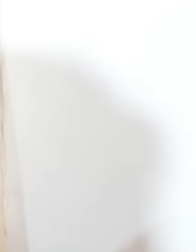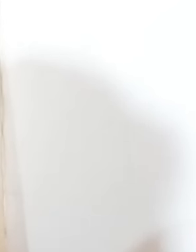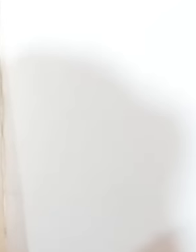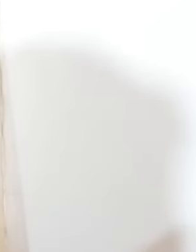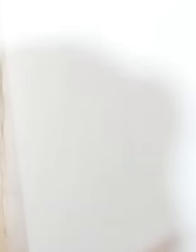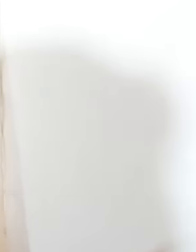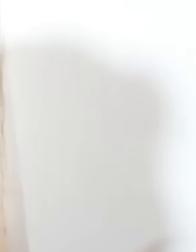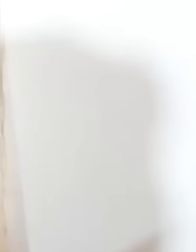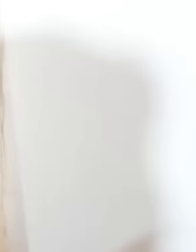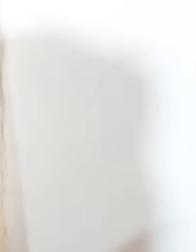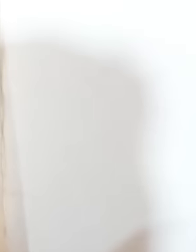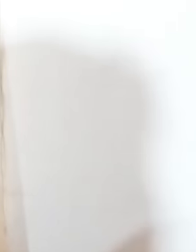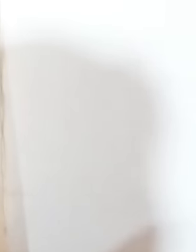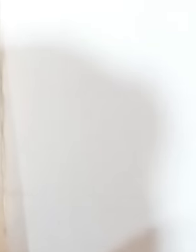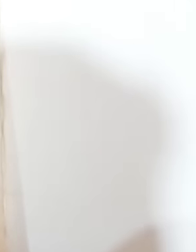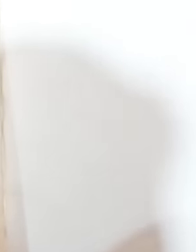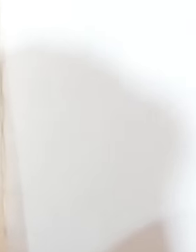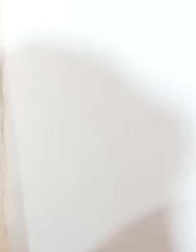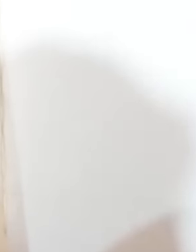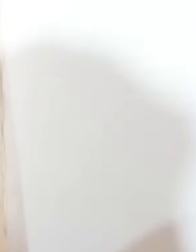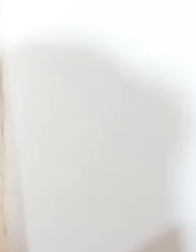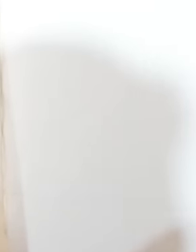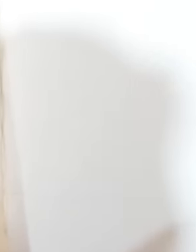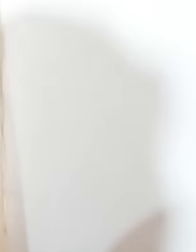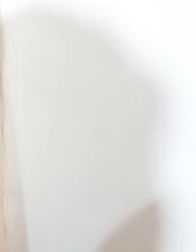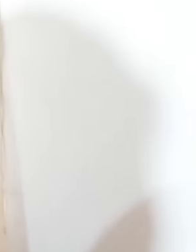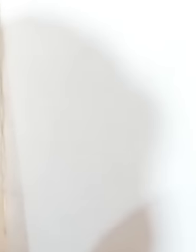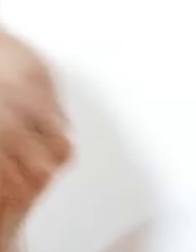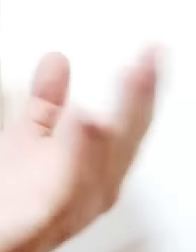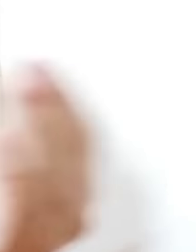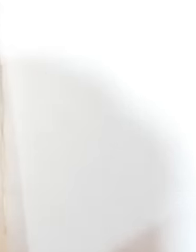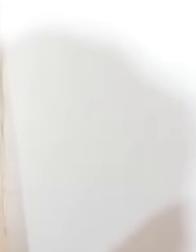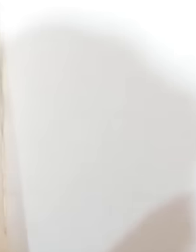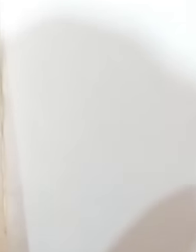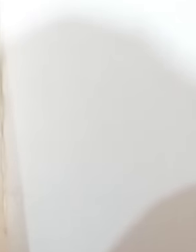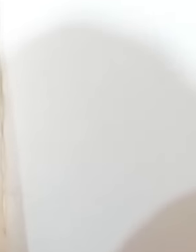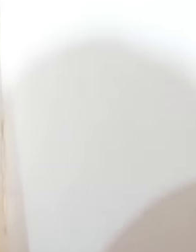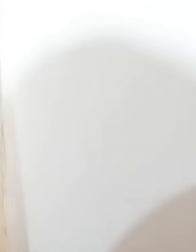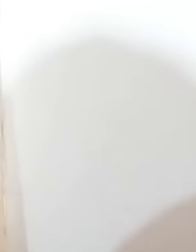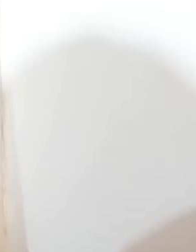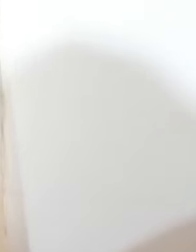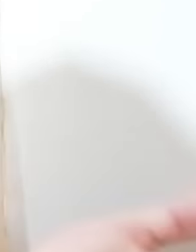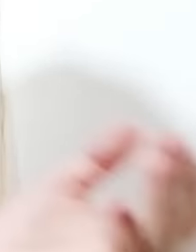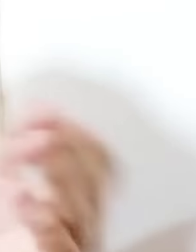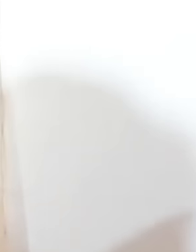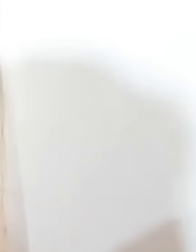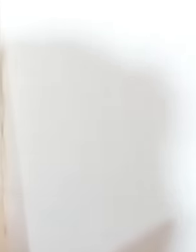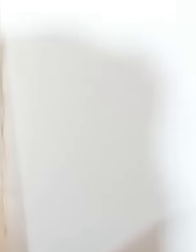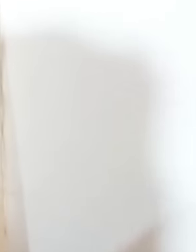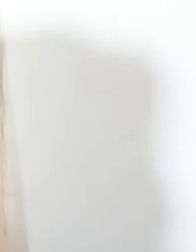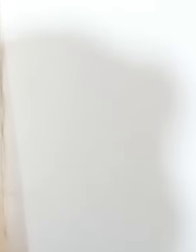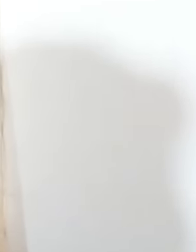ahí termina, la verdad que estas mano a mano que se efectúan entre la periodista, la